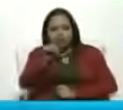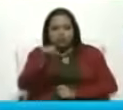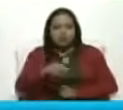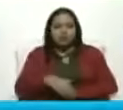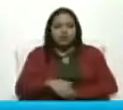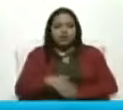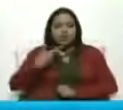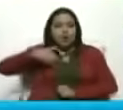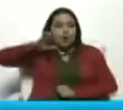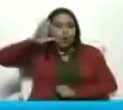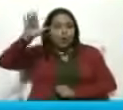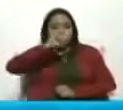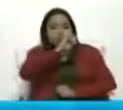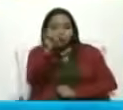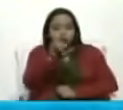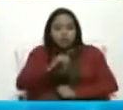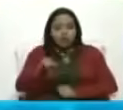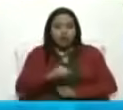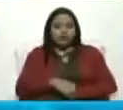les juro por el Zulia,